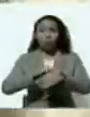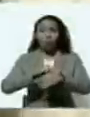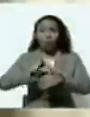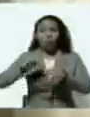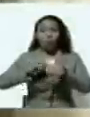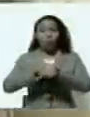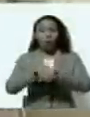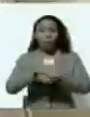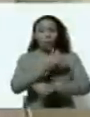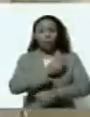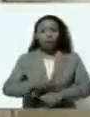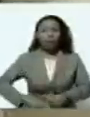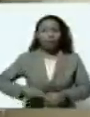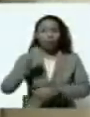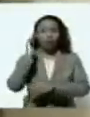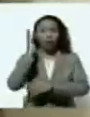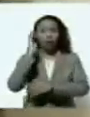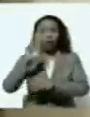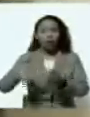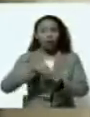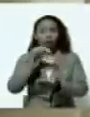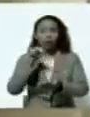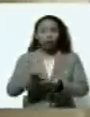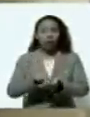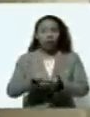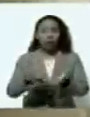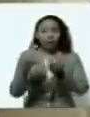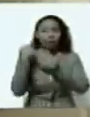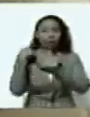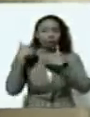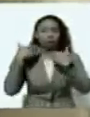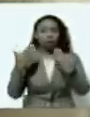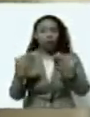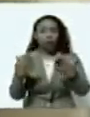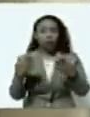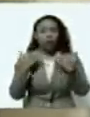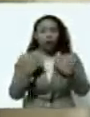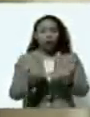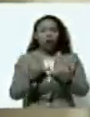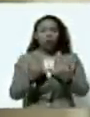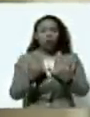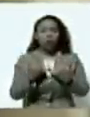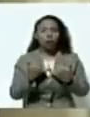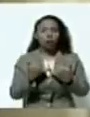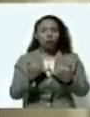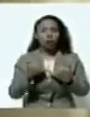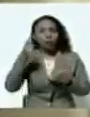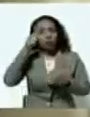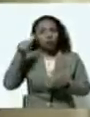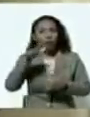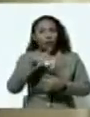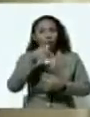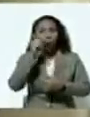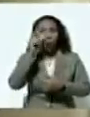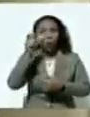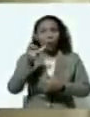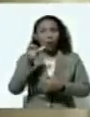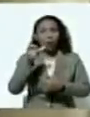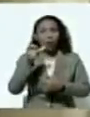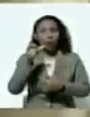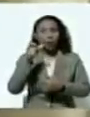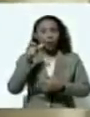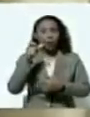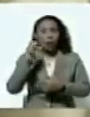Rodríguez, presidente de la Asamblea Nacional, respecto a la reciente aprehensión del ciudadano ítalo-venezolano